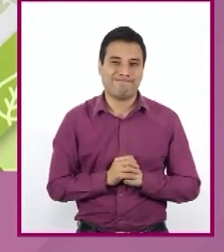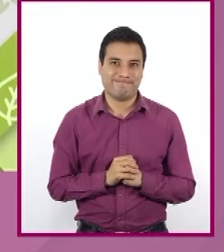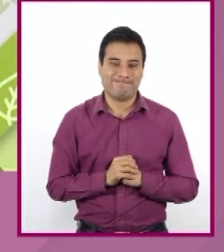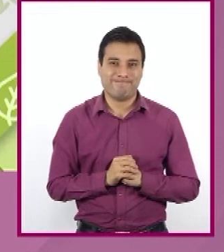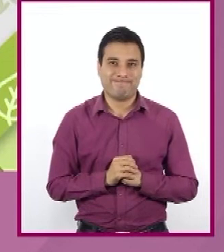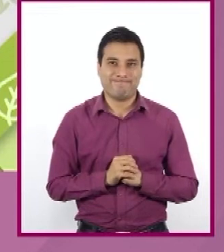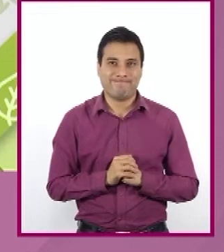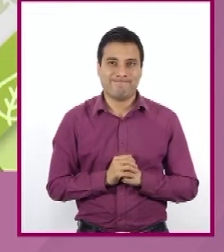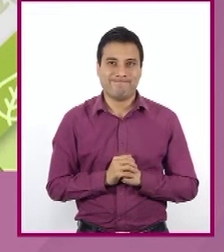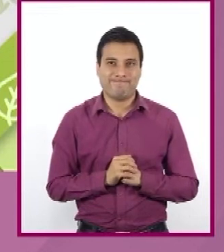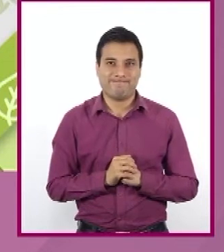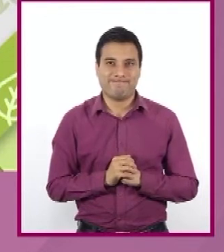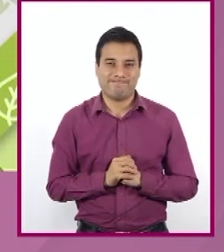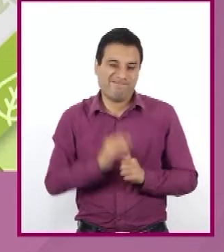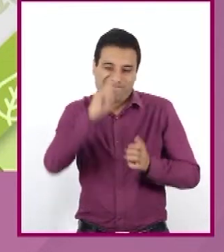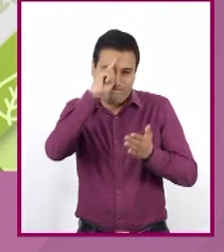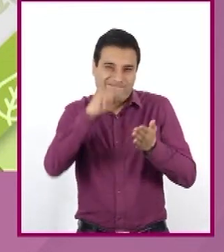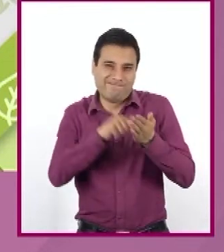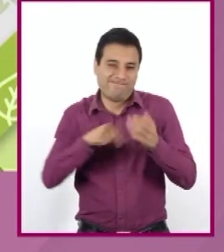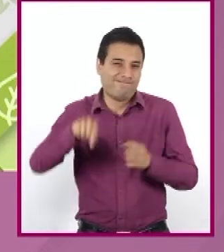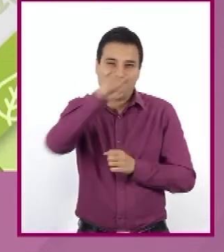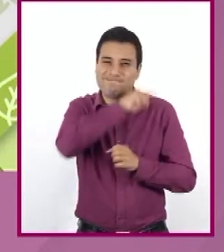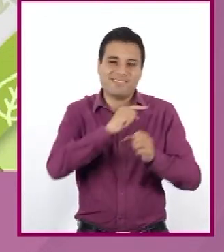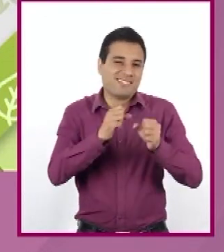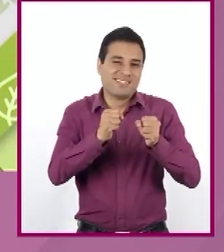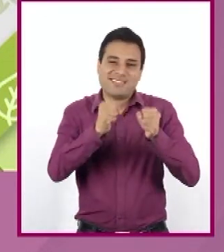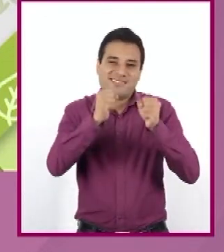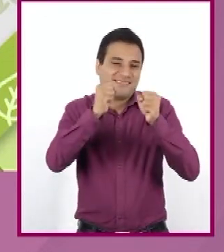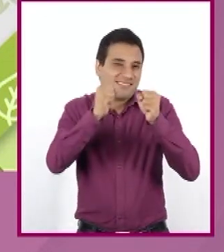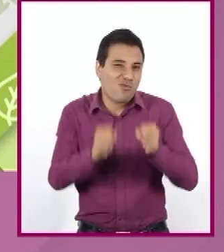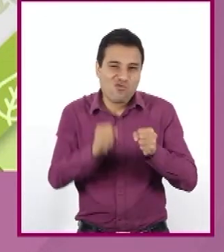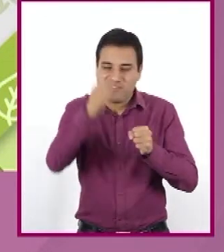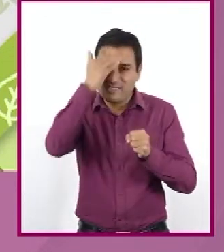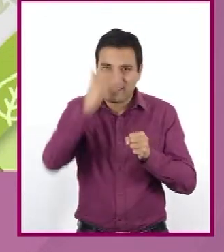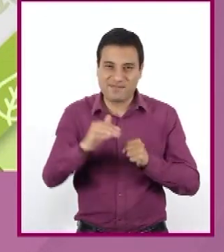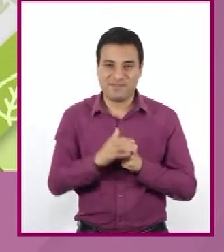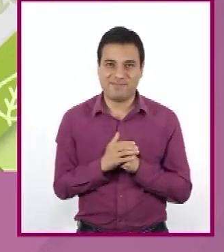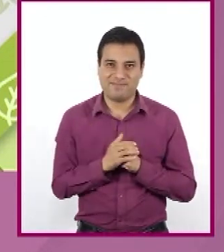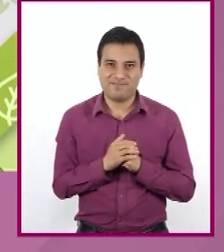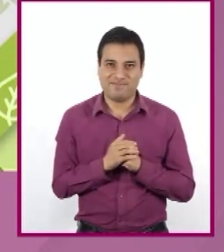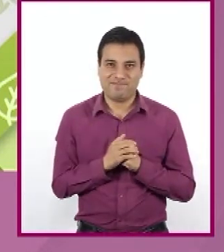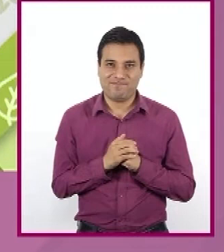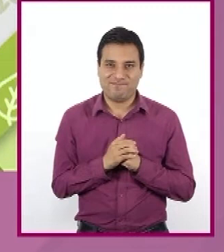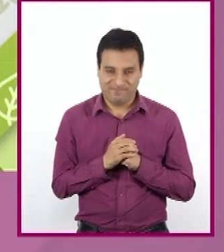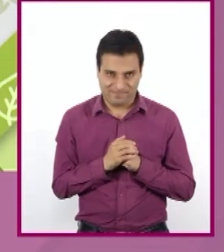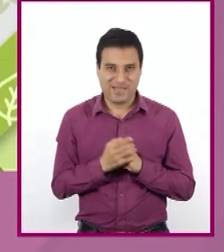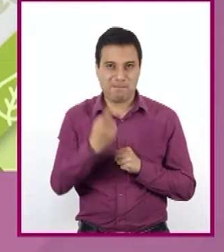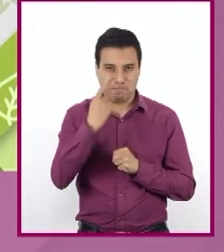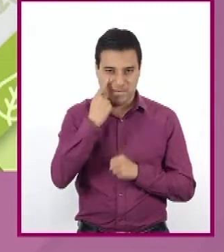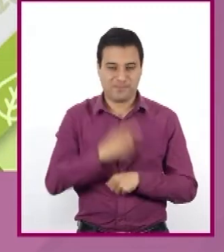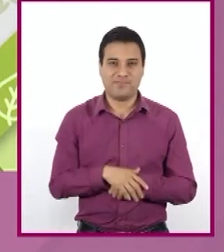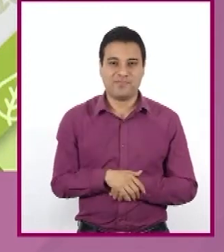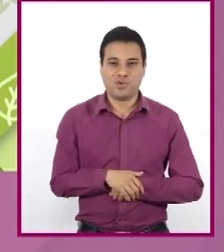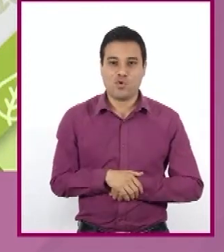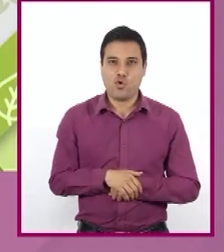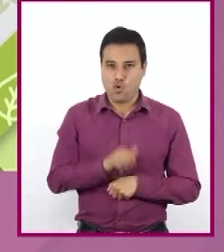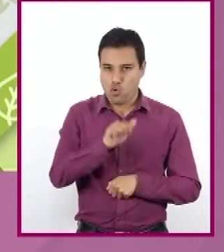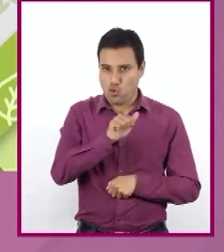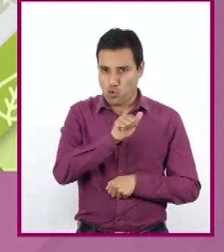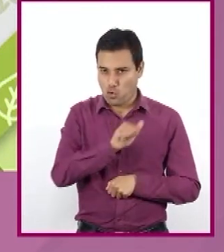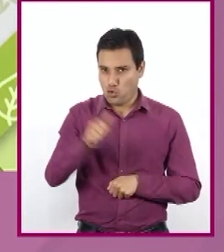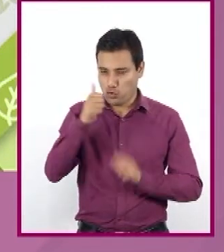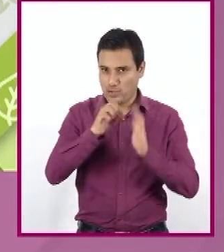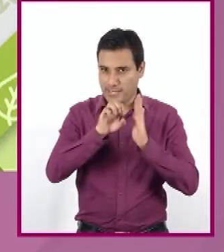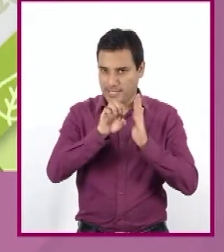Estoy seguro que acertaron en cada una de las imágenes anteriores. Los invitamos a analizar otros organismos para seguir aprendiendo